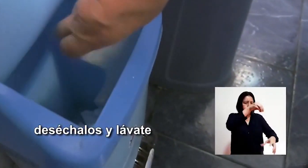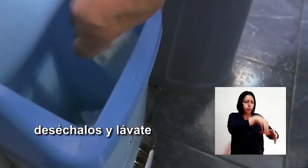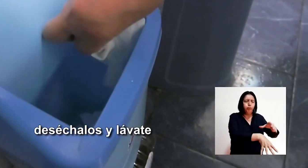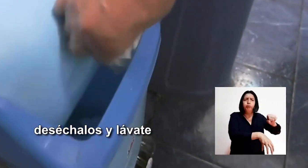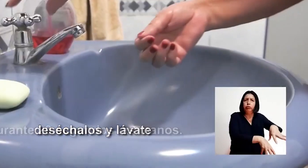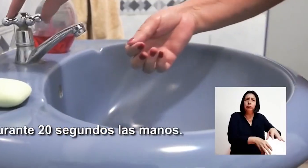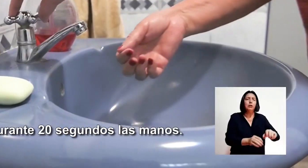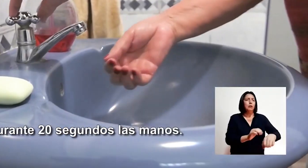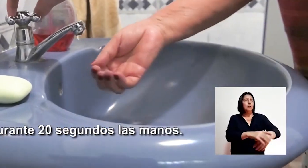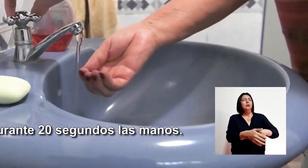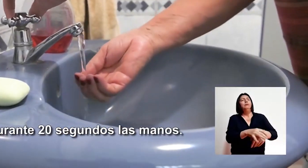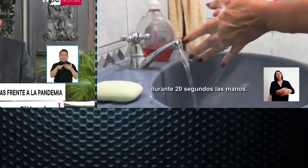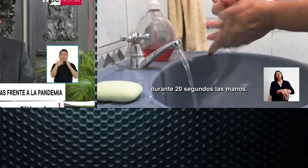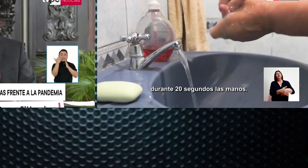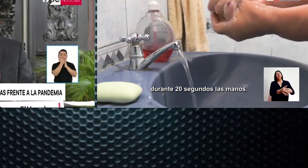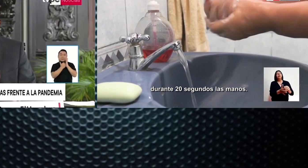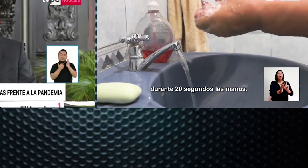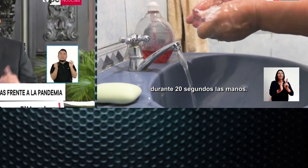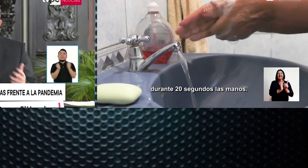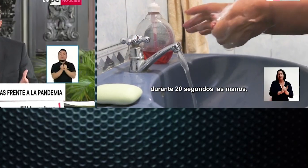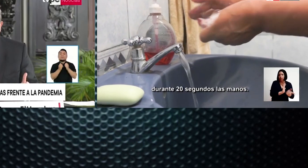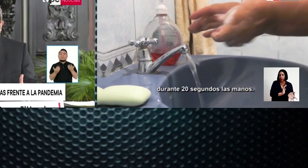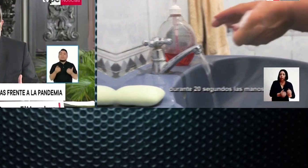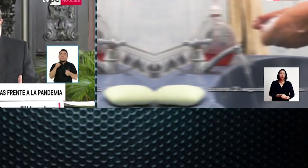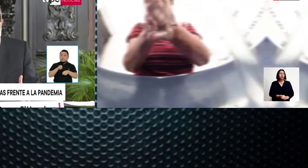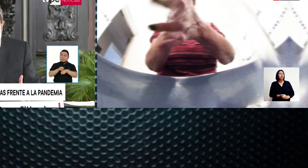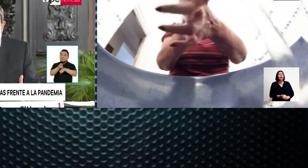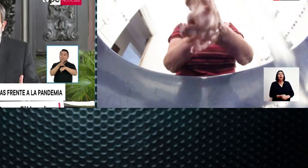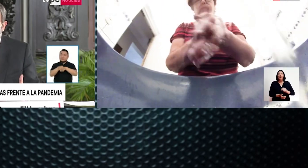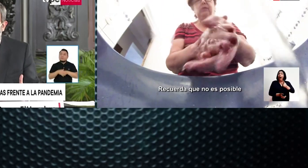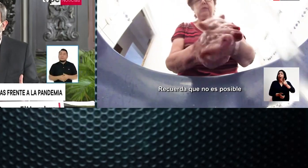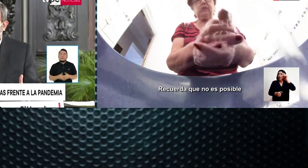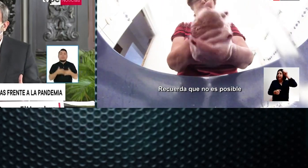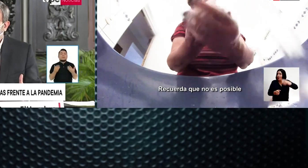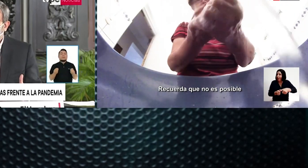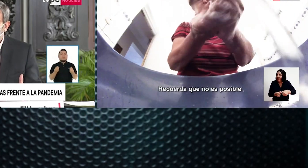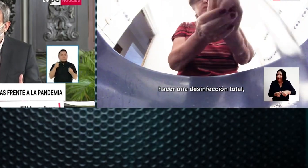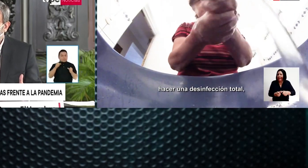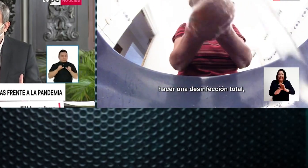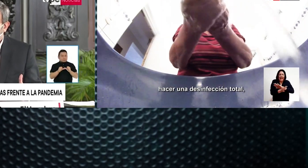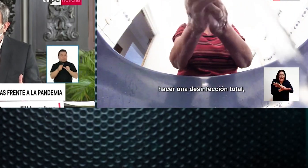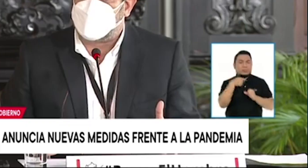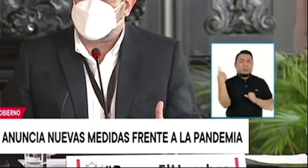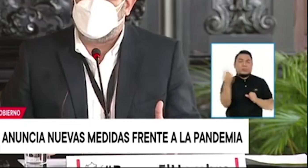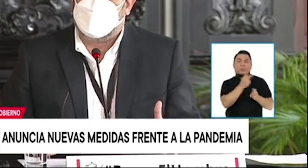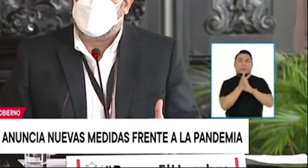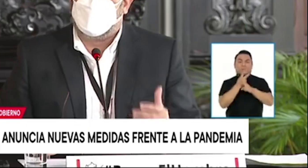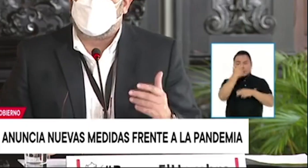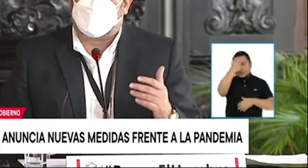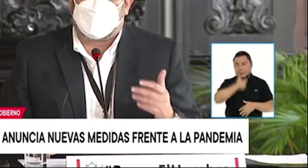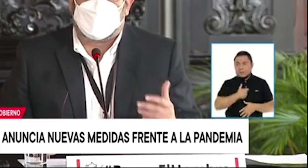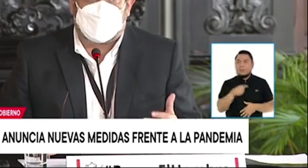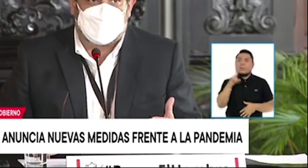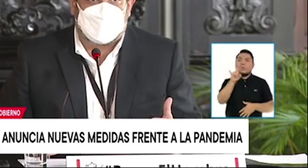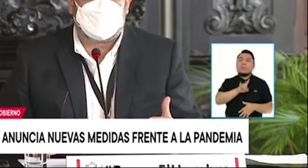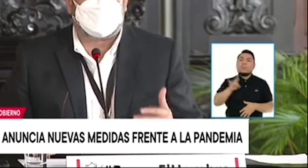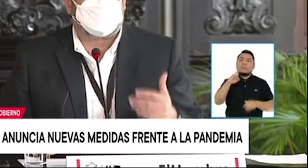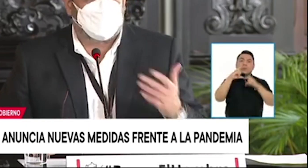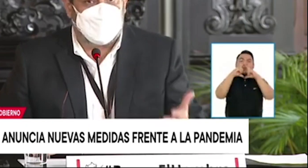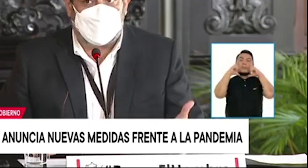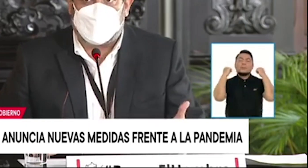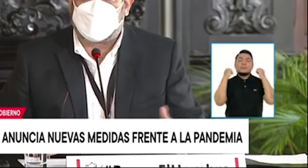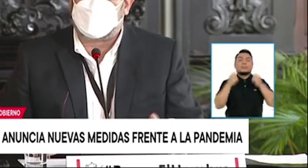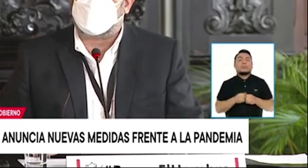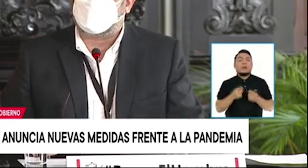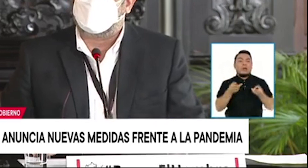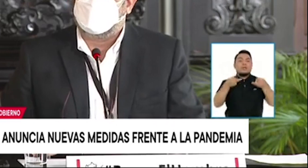Ese paquete de medidas viene acompañado con las recomendaciones permanentes que debemos hacer de cuidado personal, uso de mascarilla,